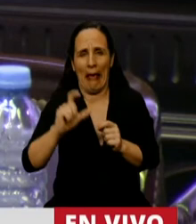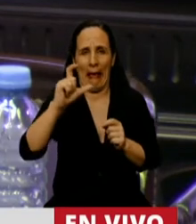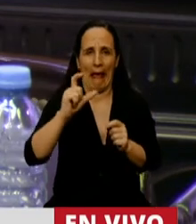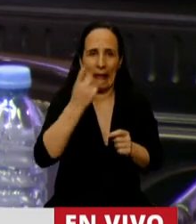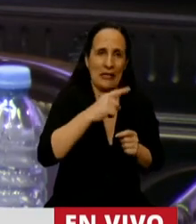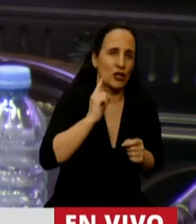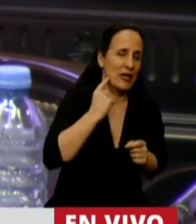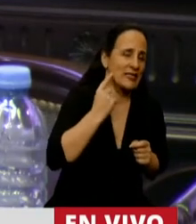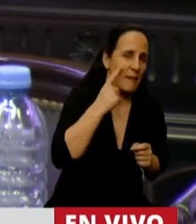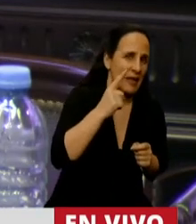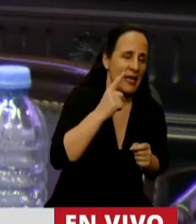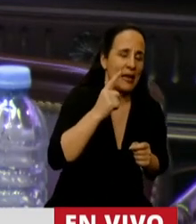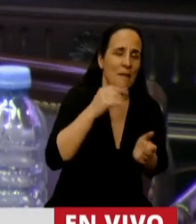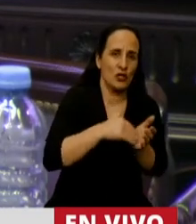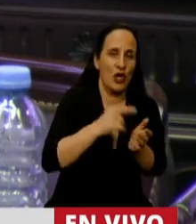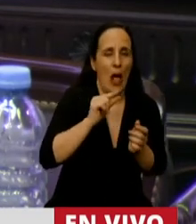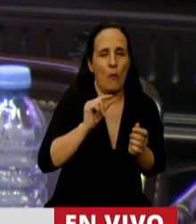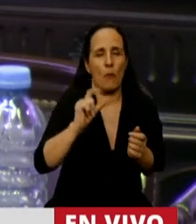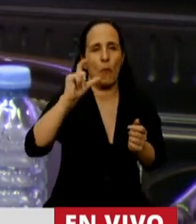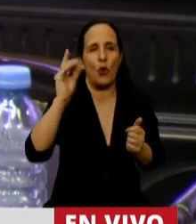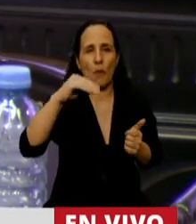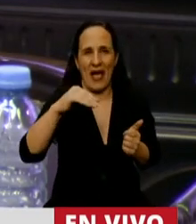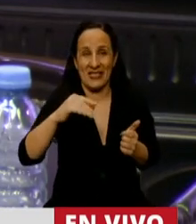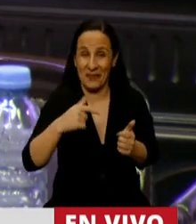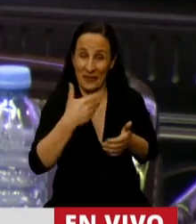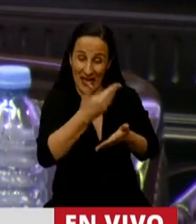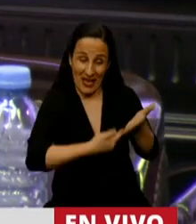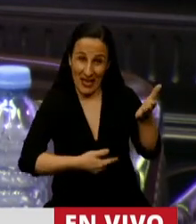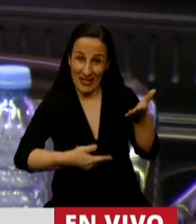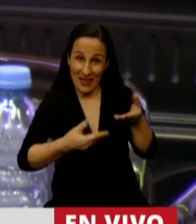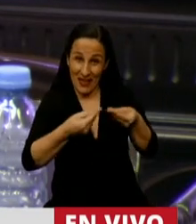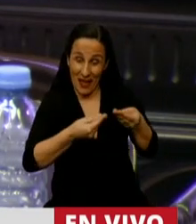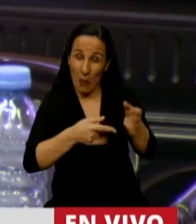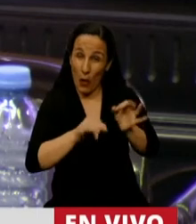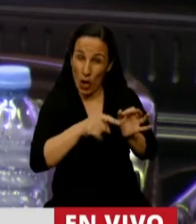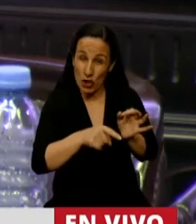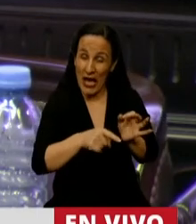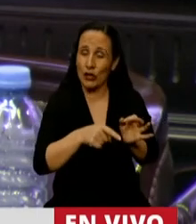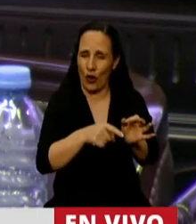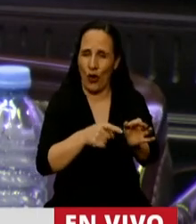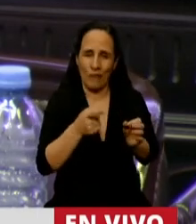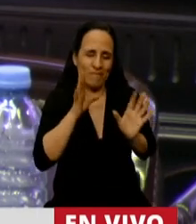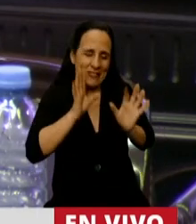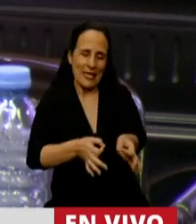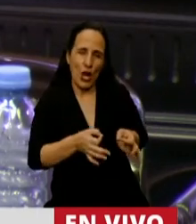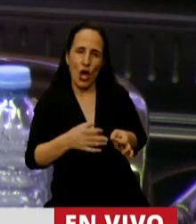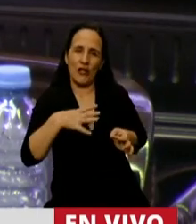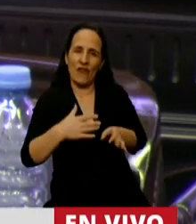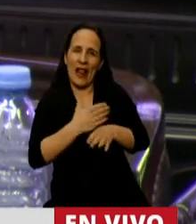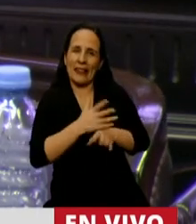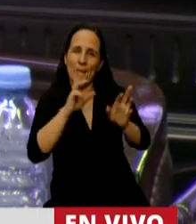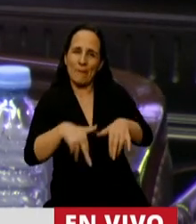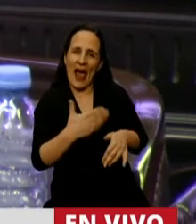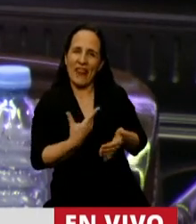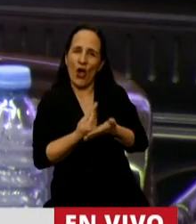señor presidente no tengo más que decir que este proyecto de presupuesto muestra la ausencia de una planificación seria y sostenible